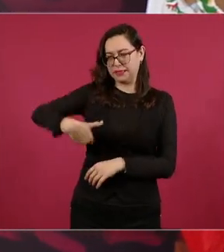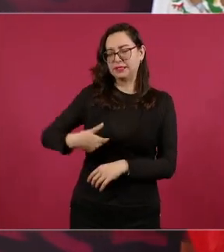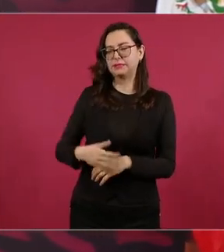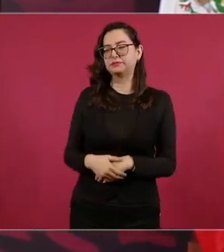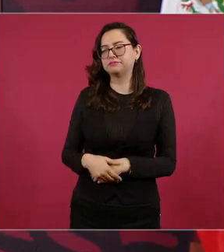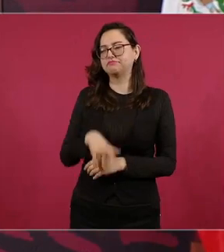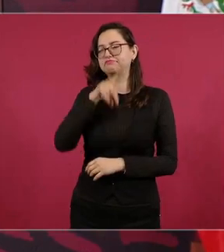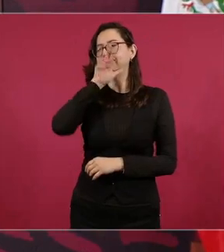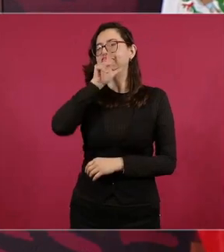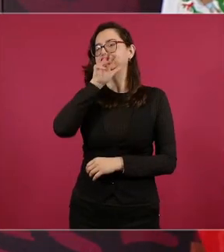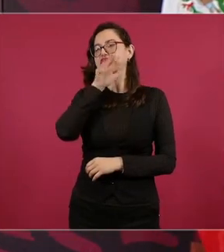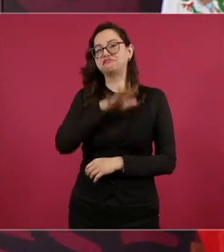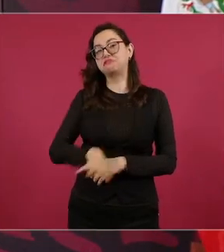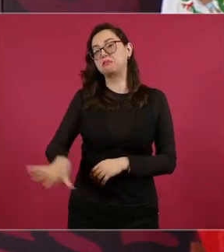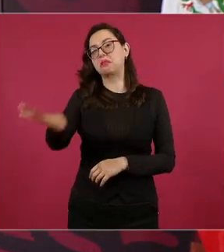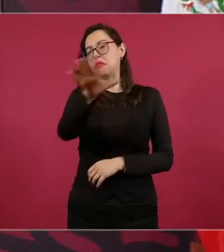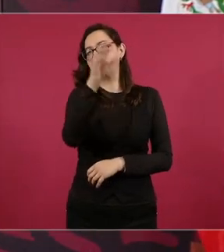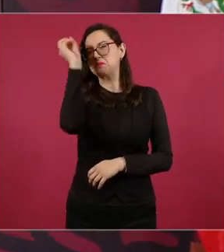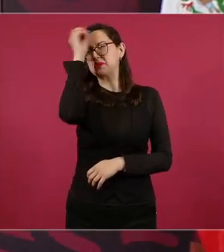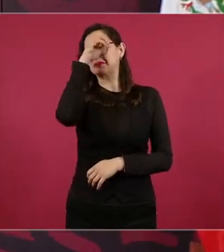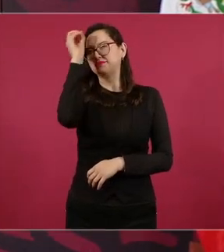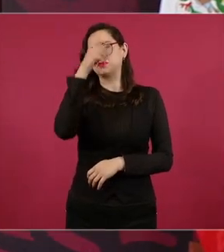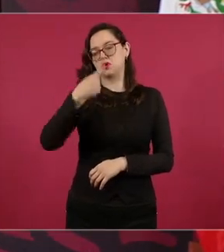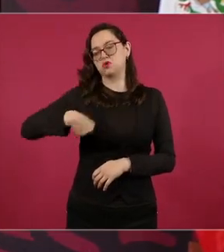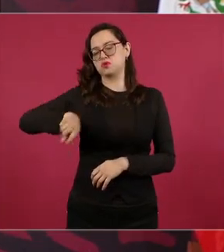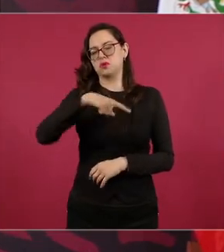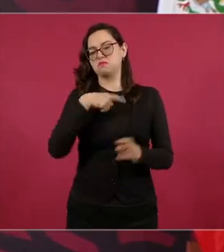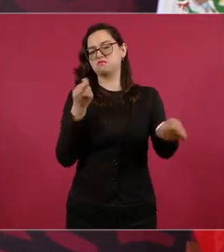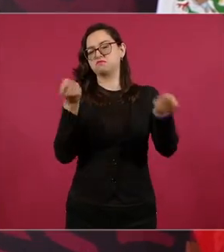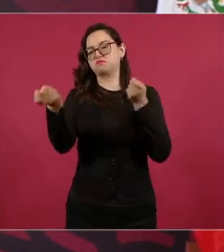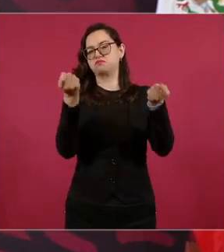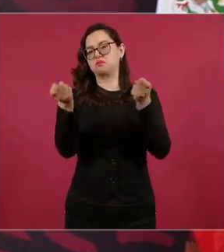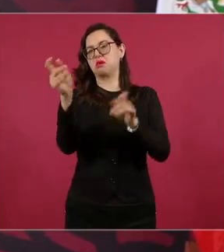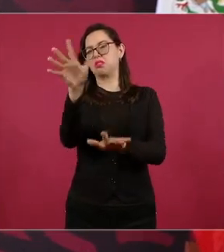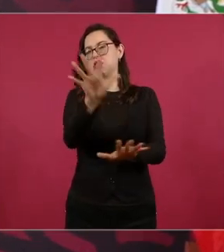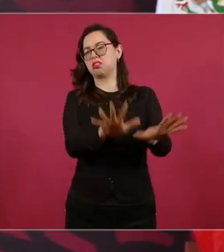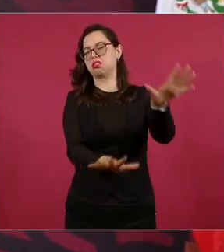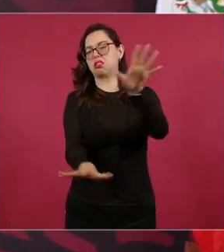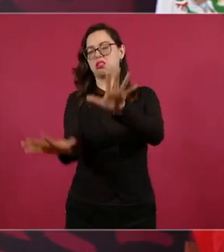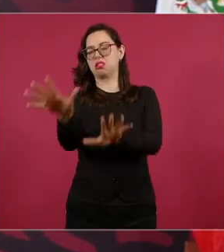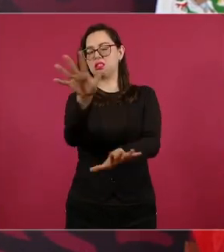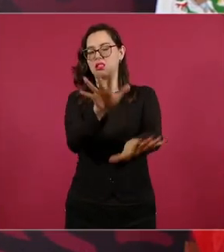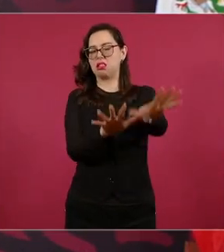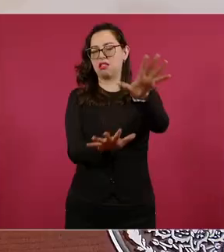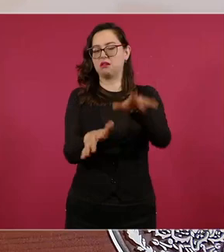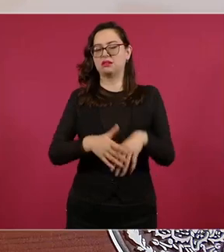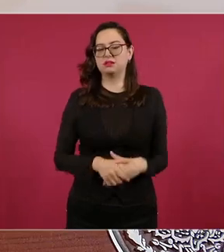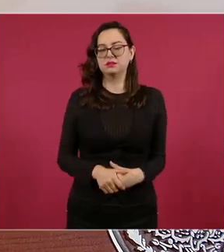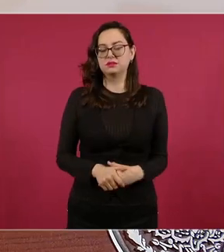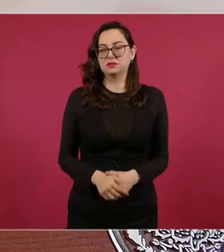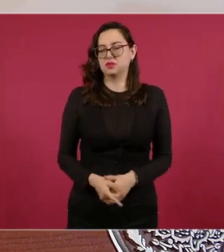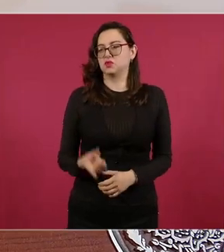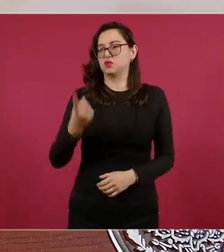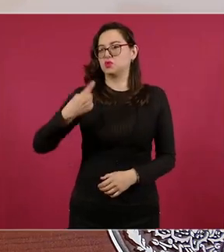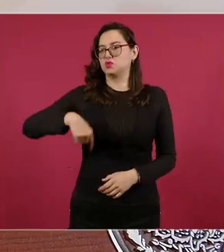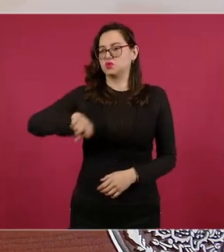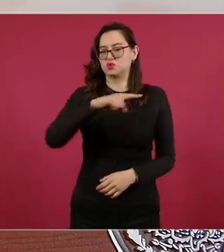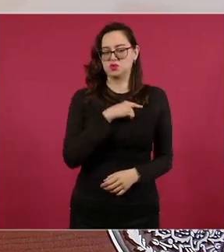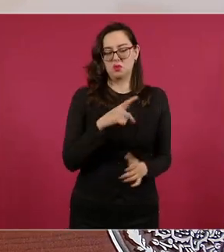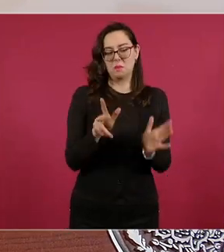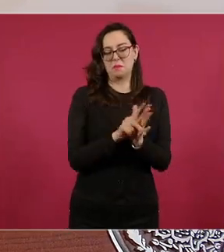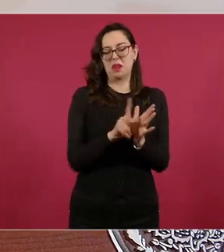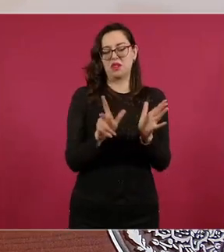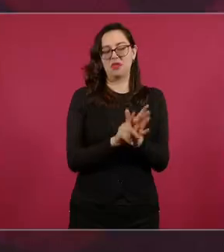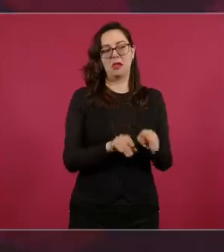manejamos la opinión general porque somos los dueños o tenemos influencia en los